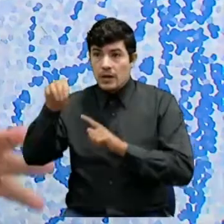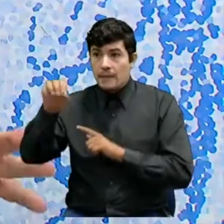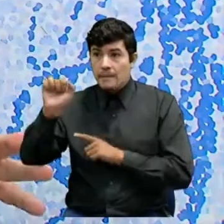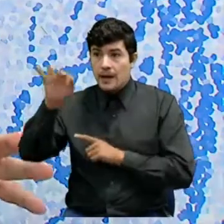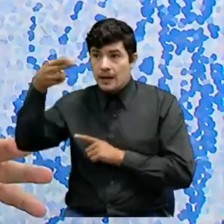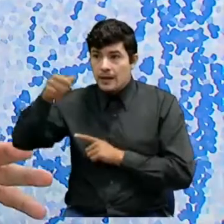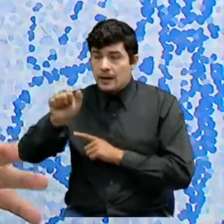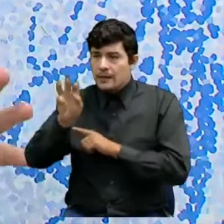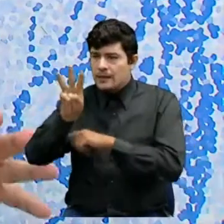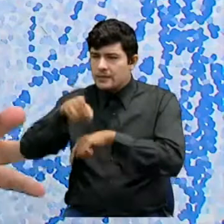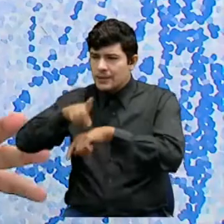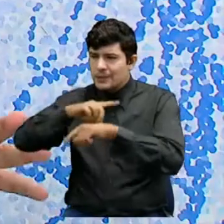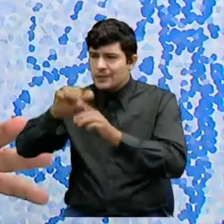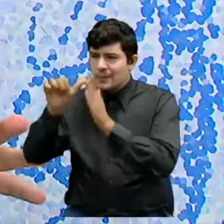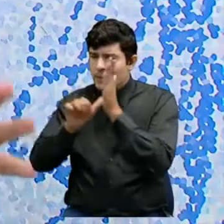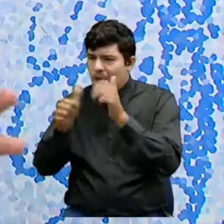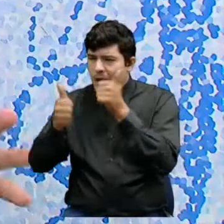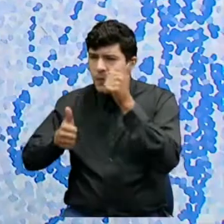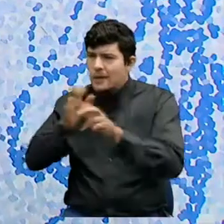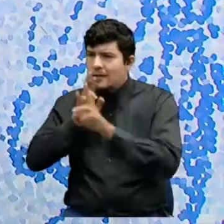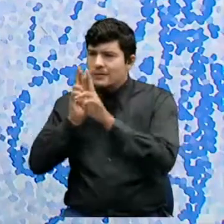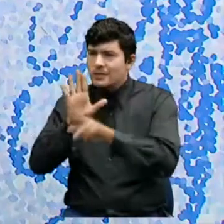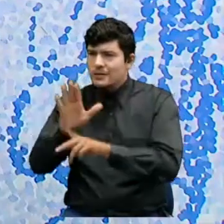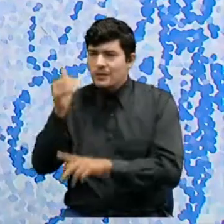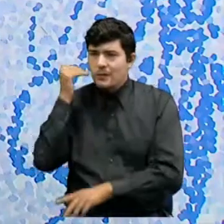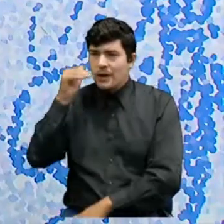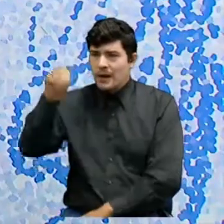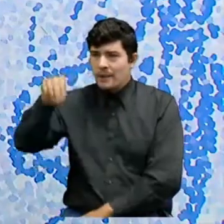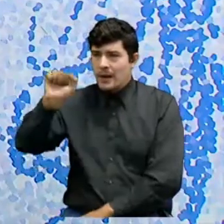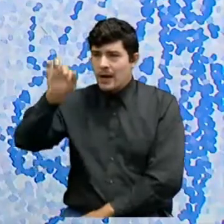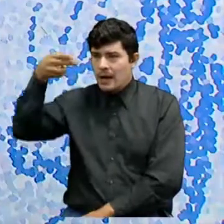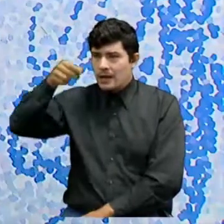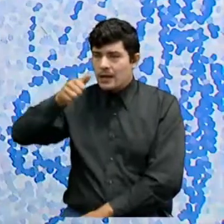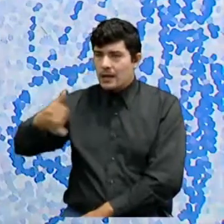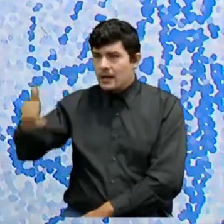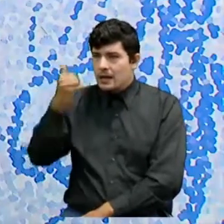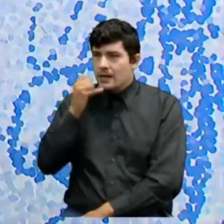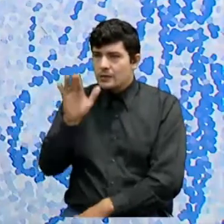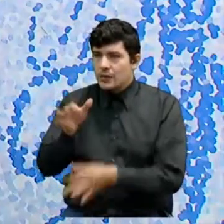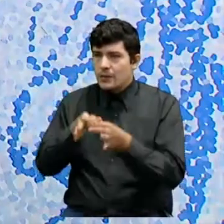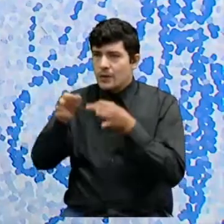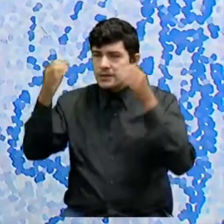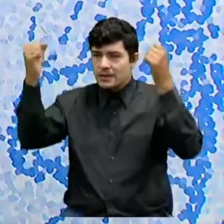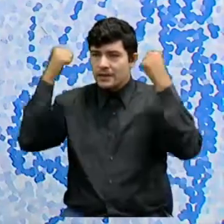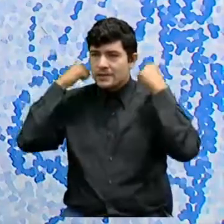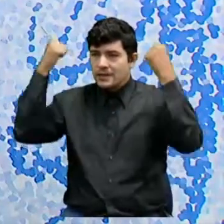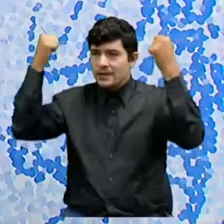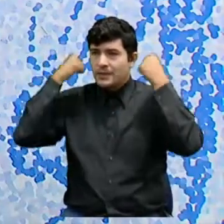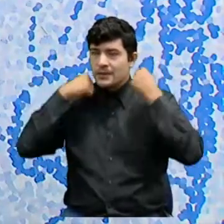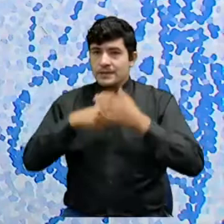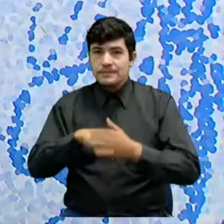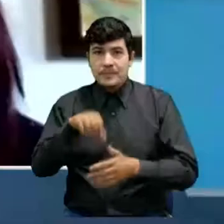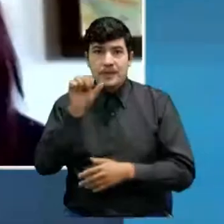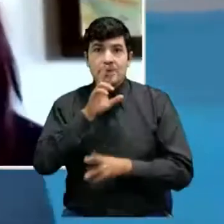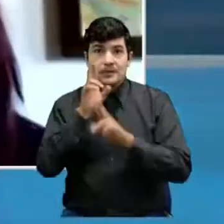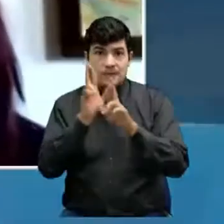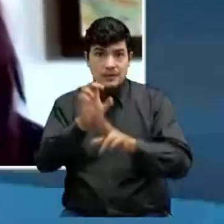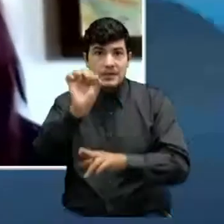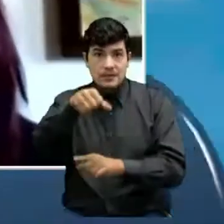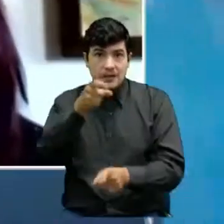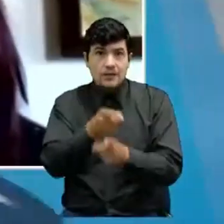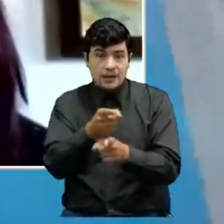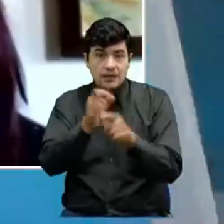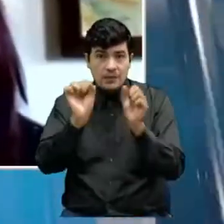quedan 3 minutos de programa. ¿Qué podemos contestarle a doña Marta, que nos llama del municipio de Piedecuesta? Que sí son